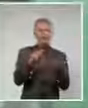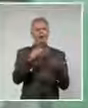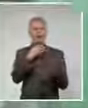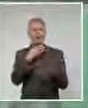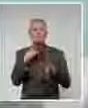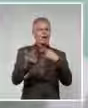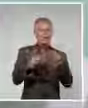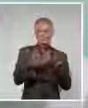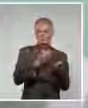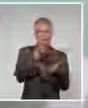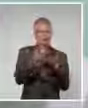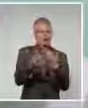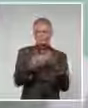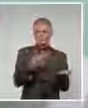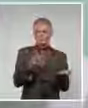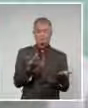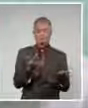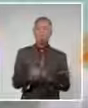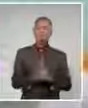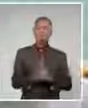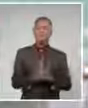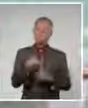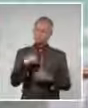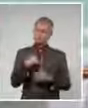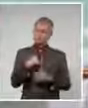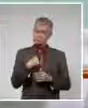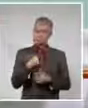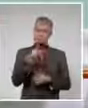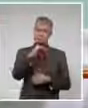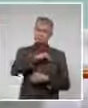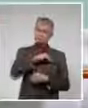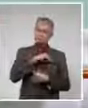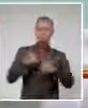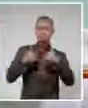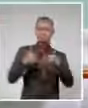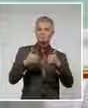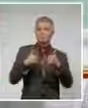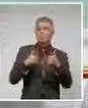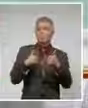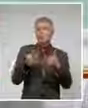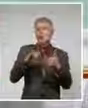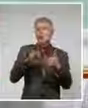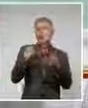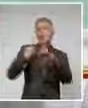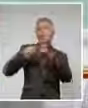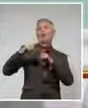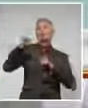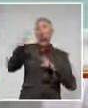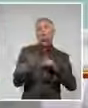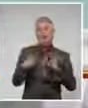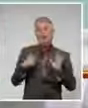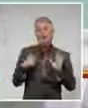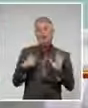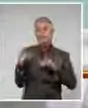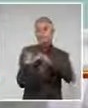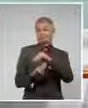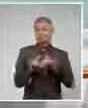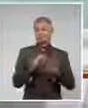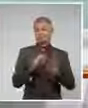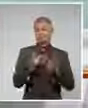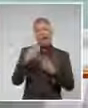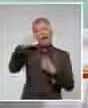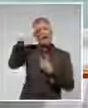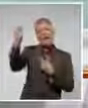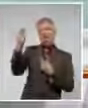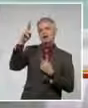la sociedad. Ya me siento bastante bien. Ya soy otra persona, me siento otra persona, gracias a los